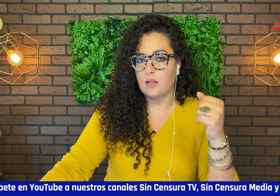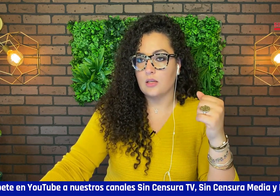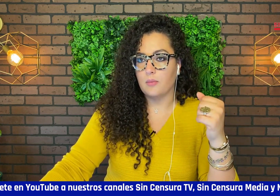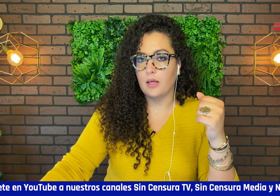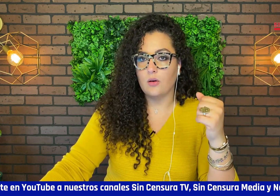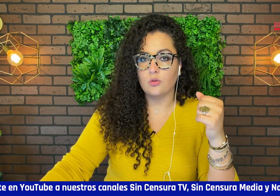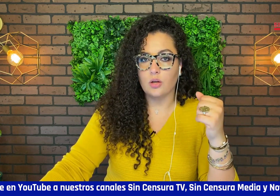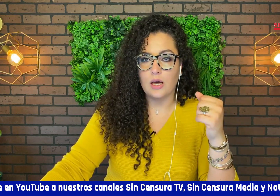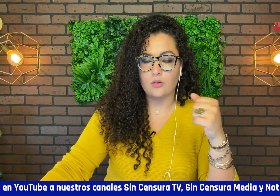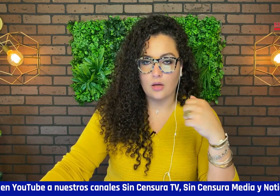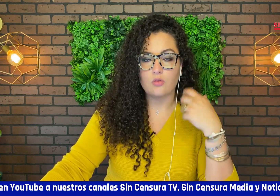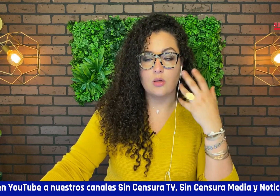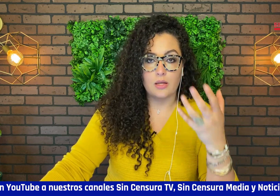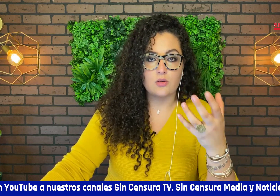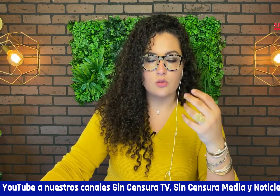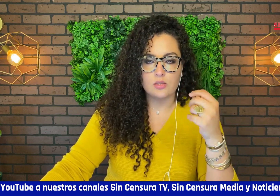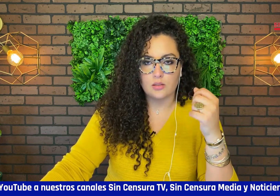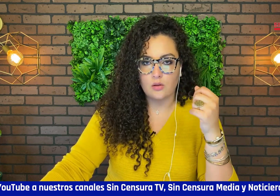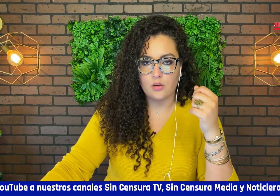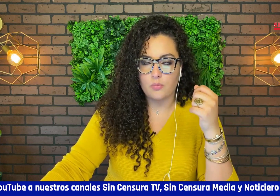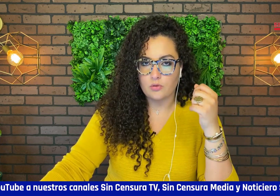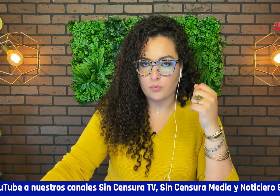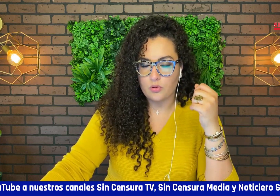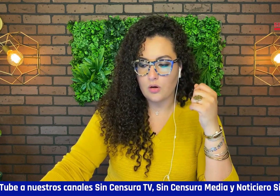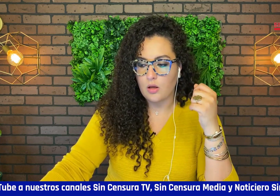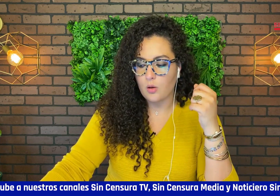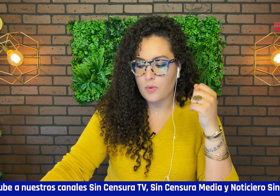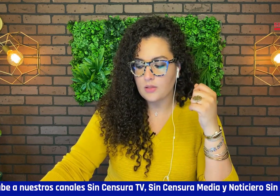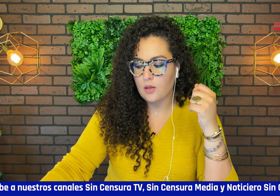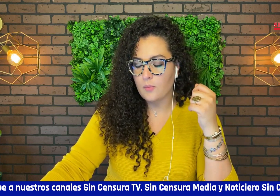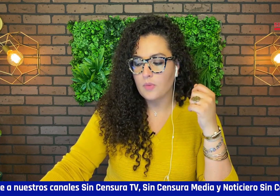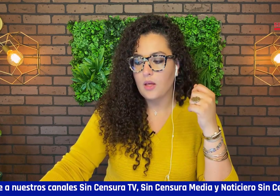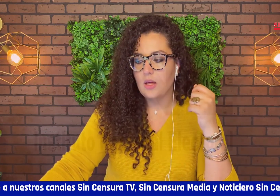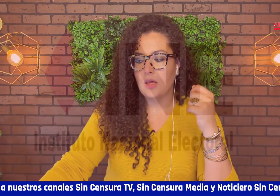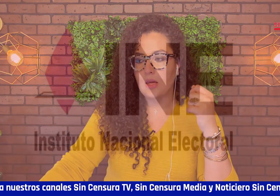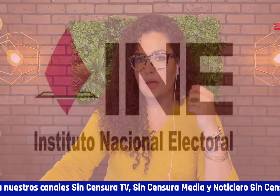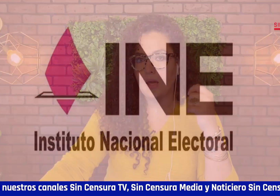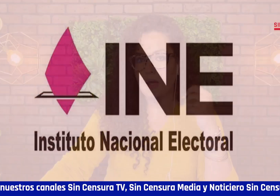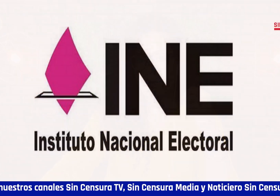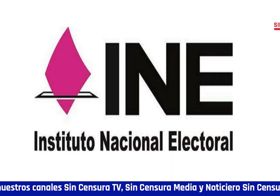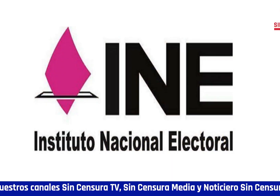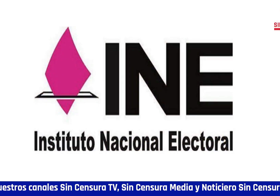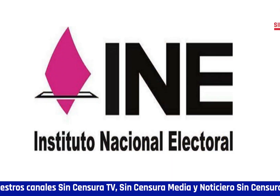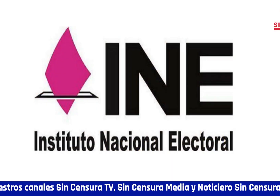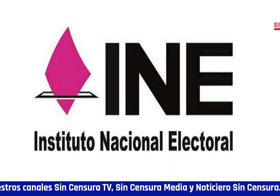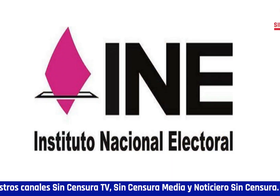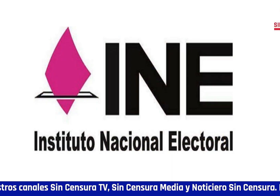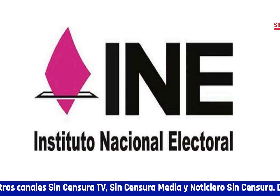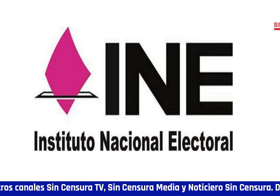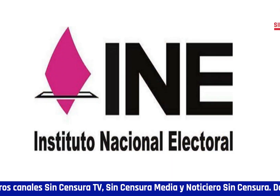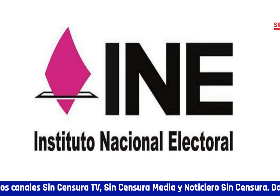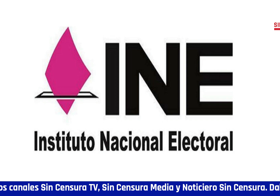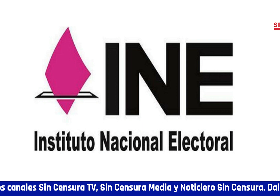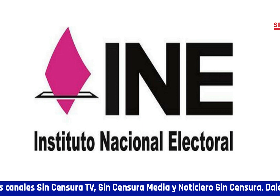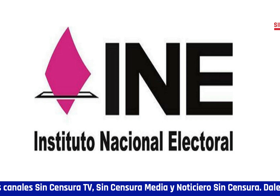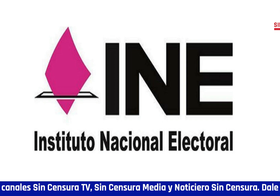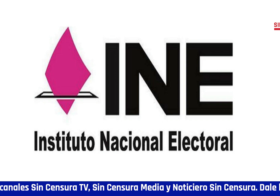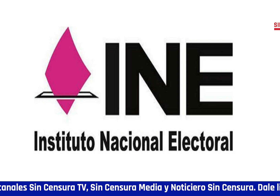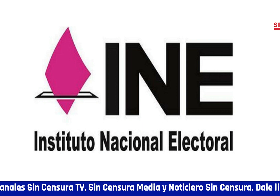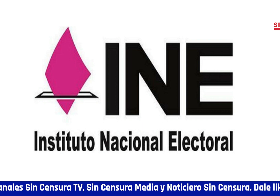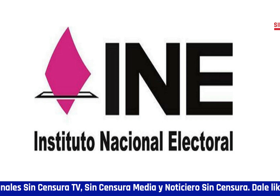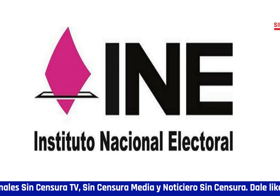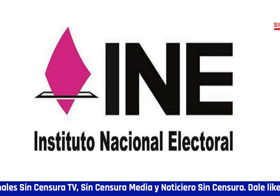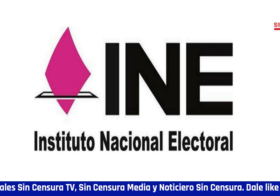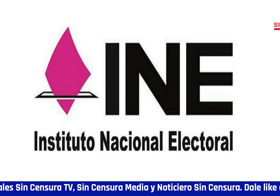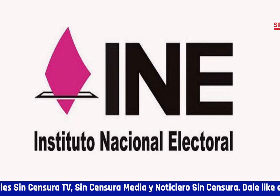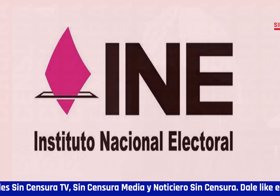se les habría otorgado, que ellos habrían solicitado en el presupuesto del año pasado, y que cuando se aprueba la consulta popular, pues le